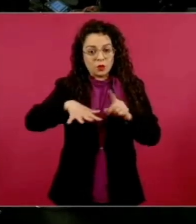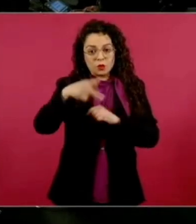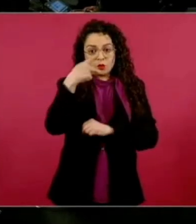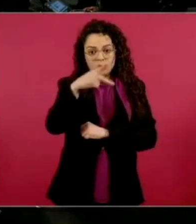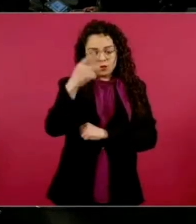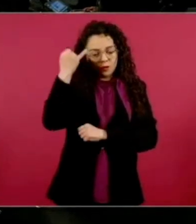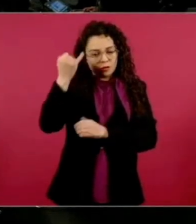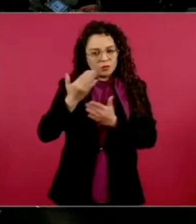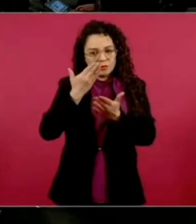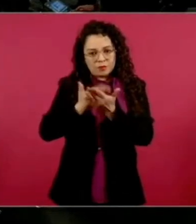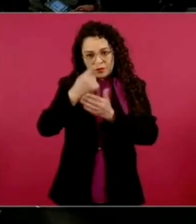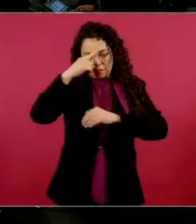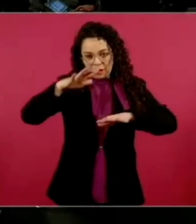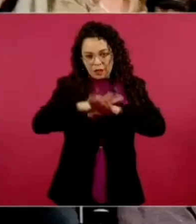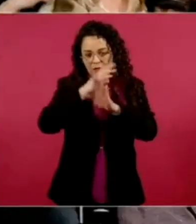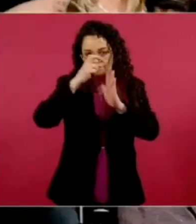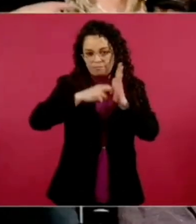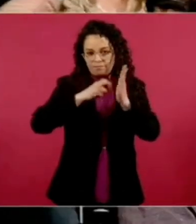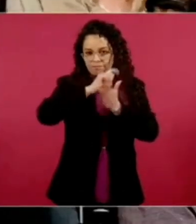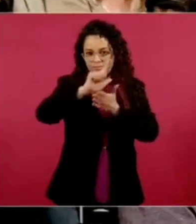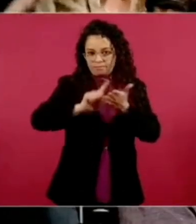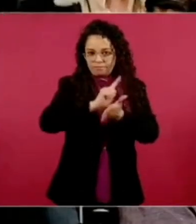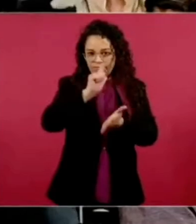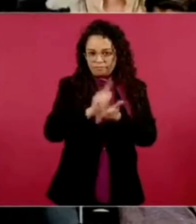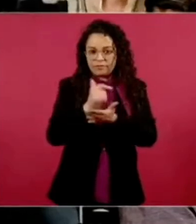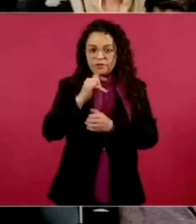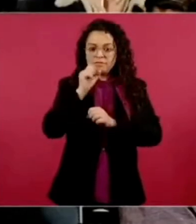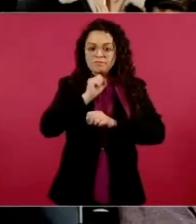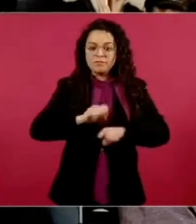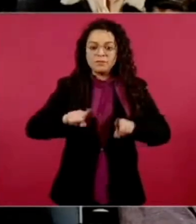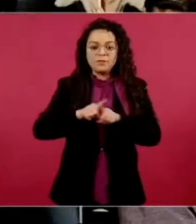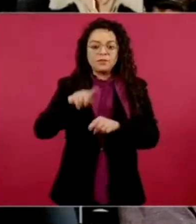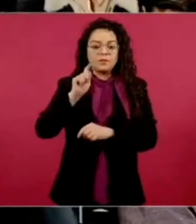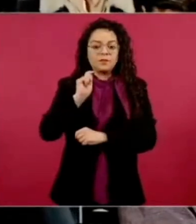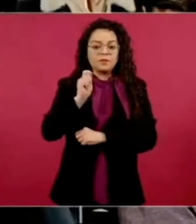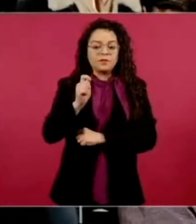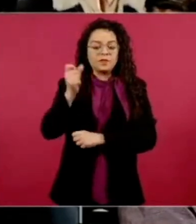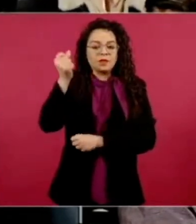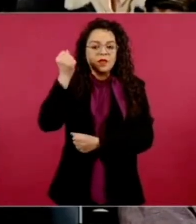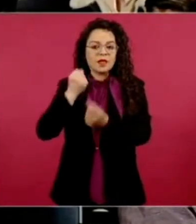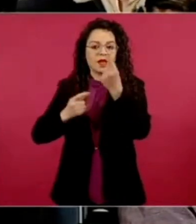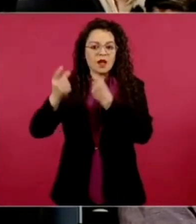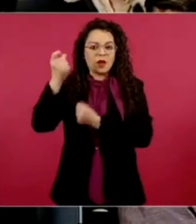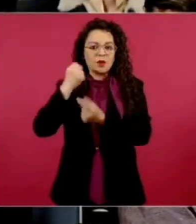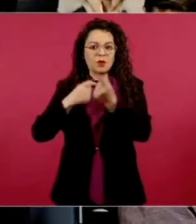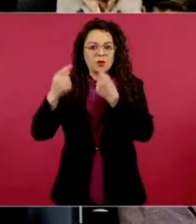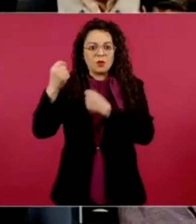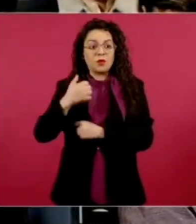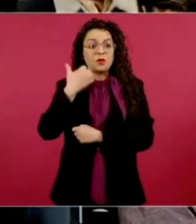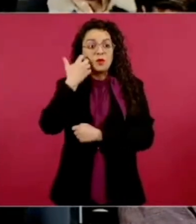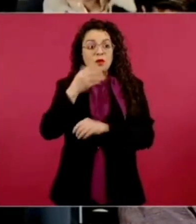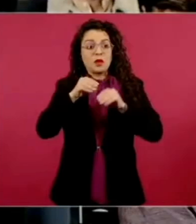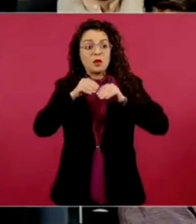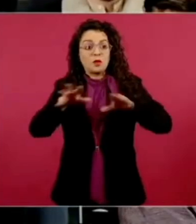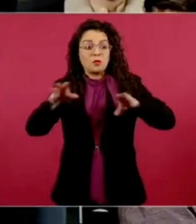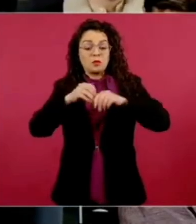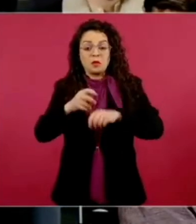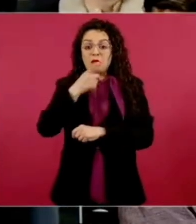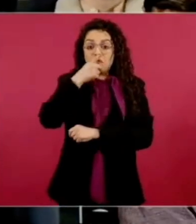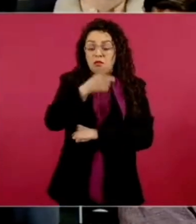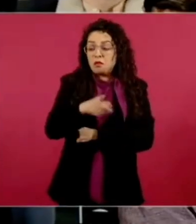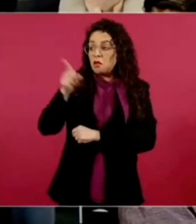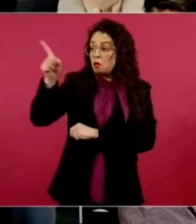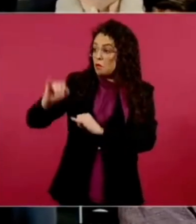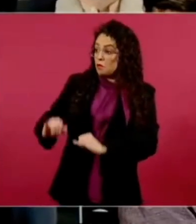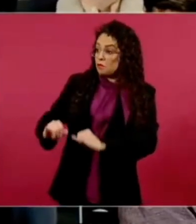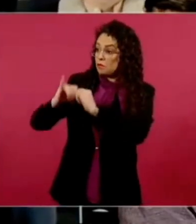sobre todo de las campañas que buscan pues decirnos que institutos como el de la transparencia